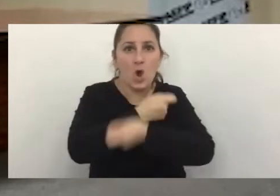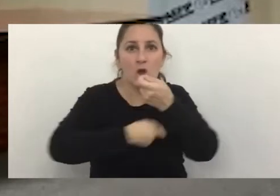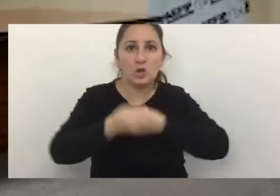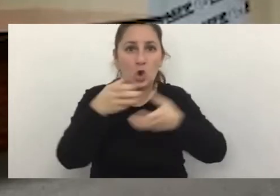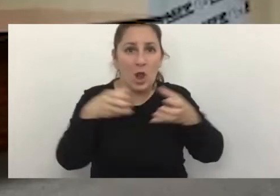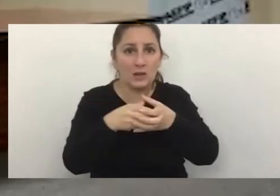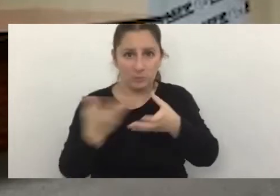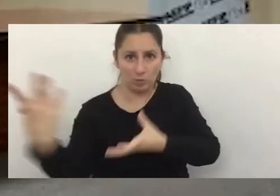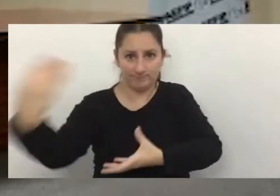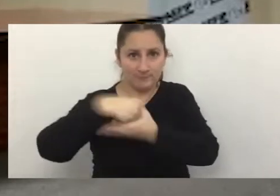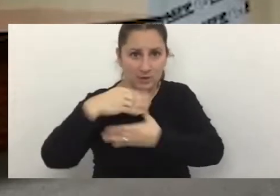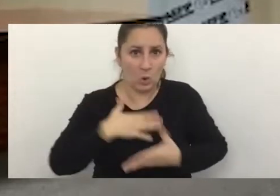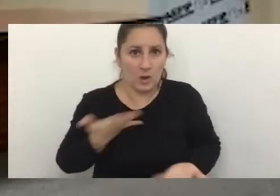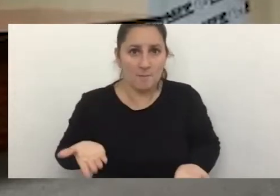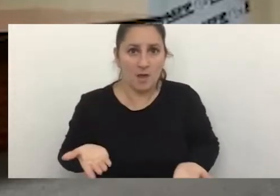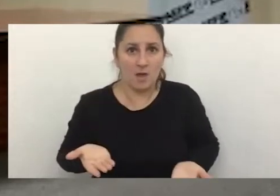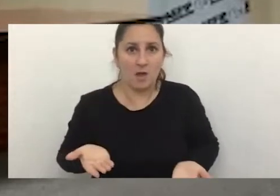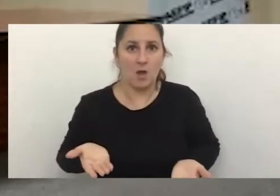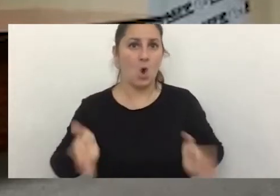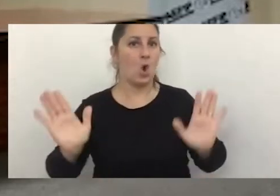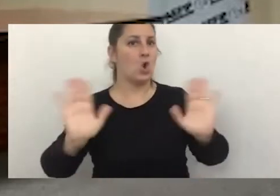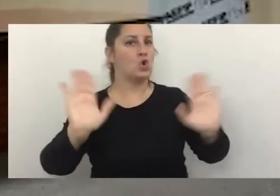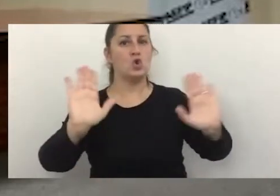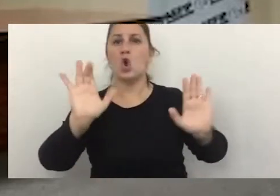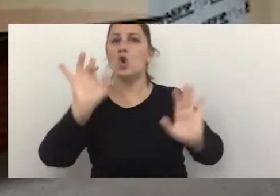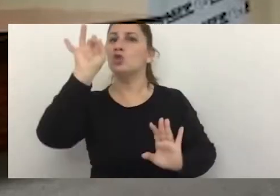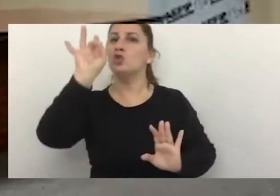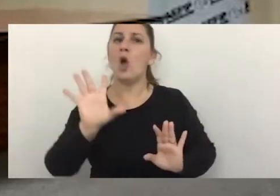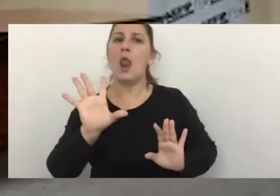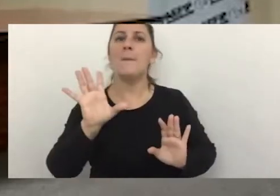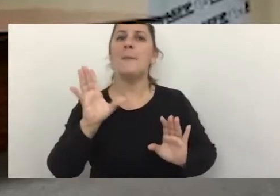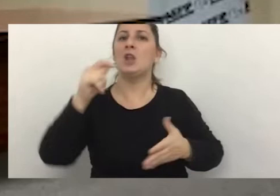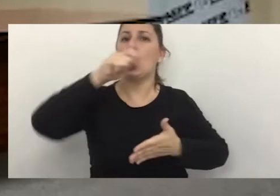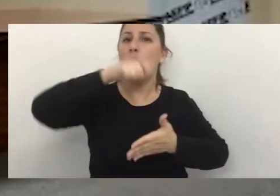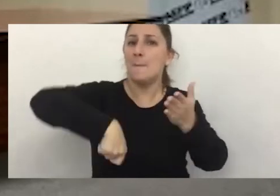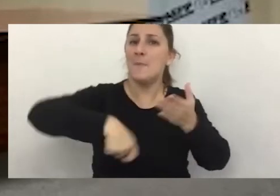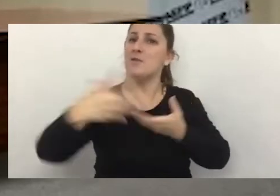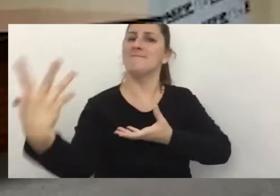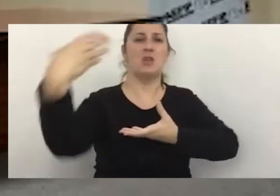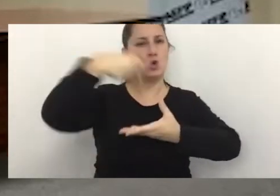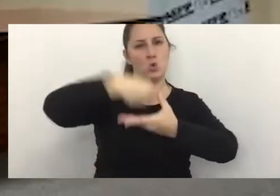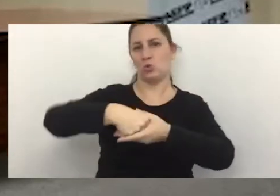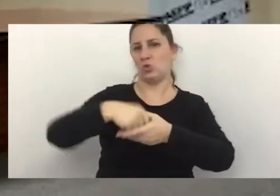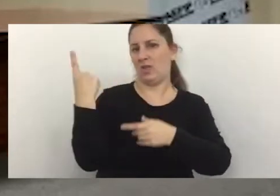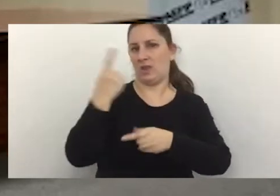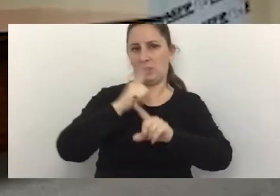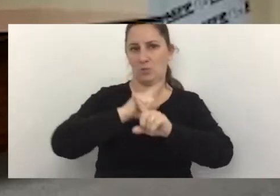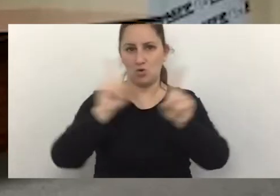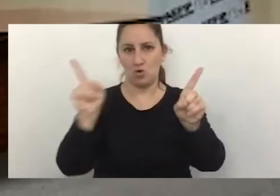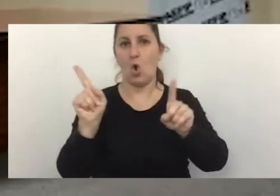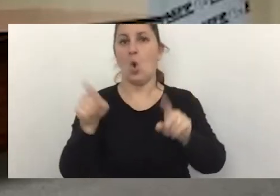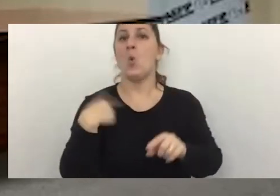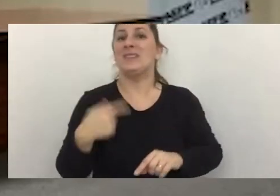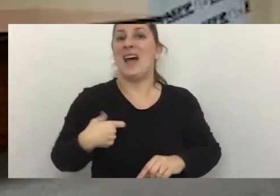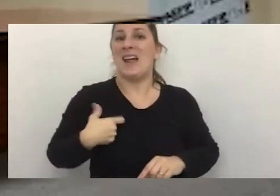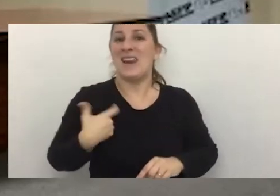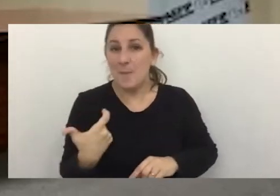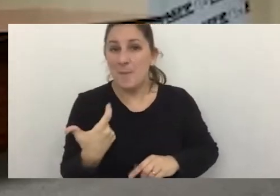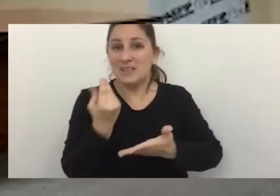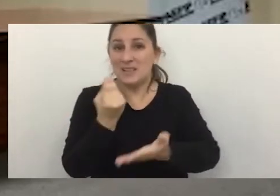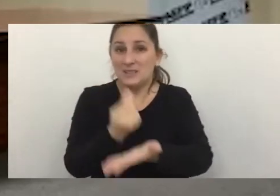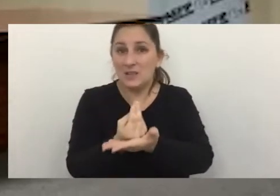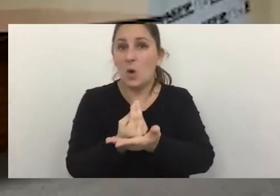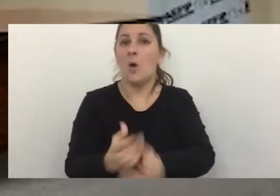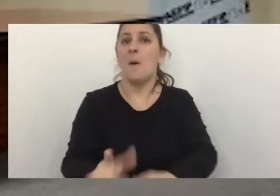incluya. Ah, no, el ámbito de aplicación personal de este convenio no los incluye, nuestra representación sindical, la personalidad que